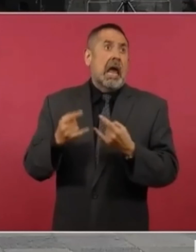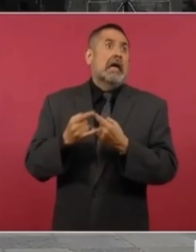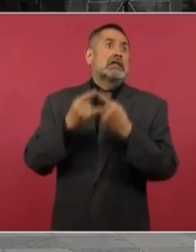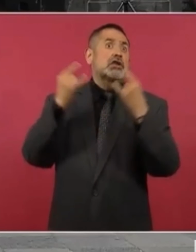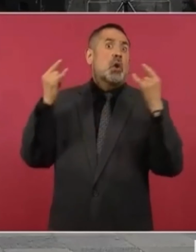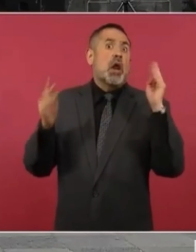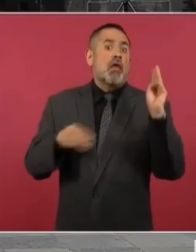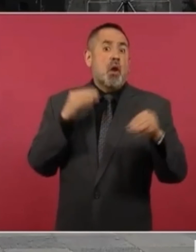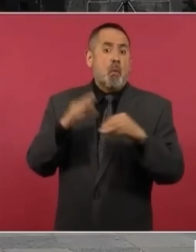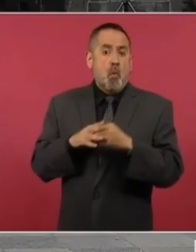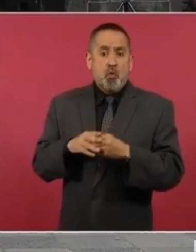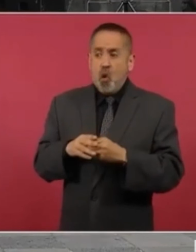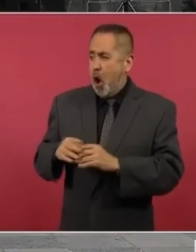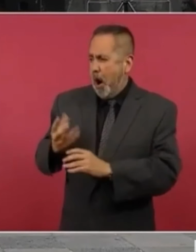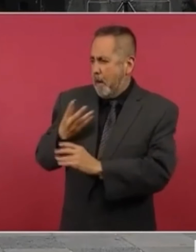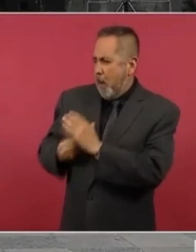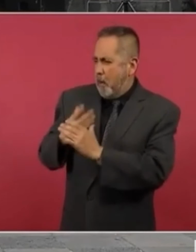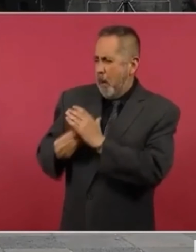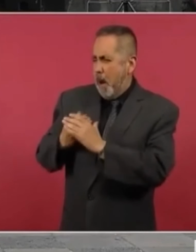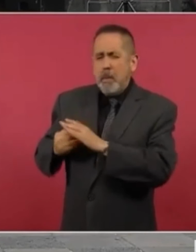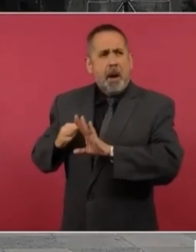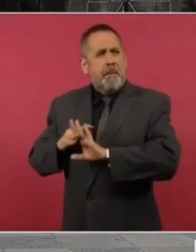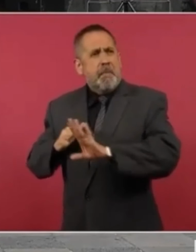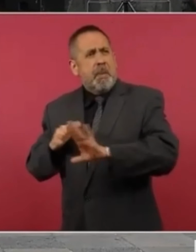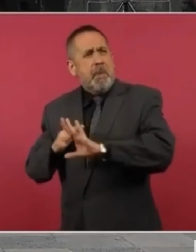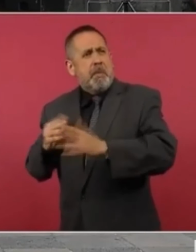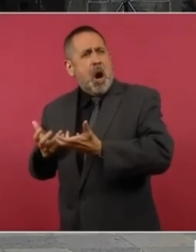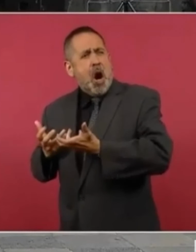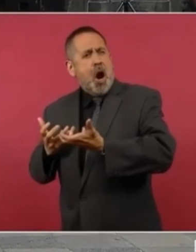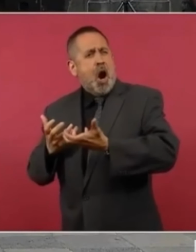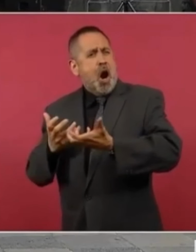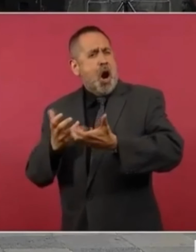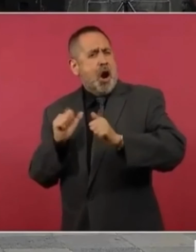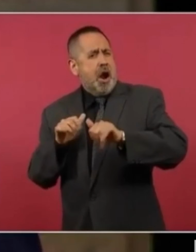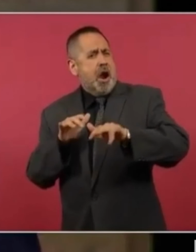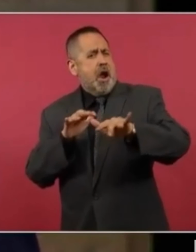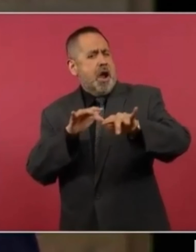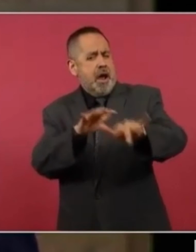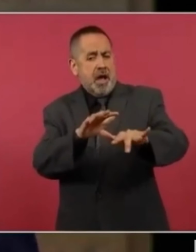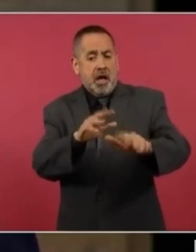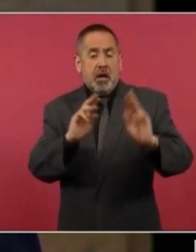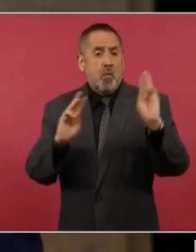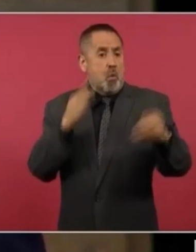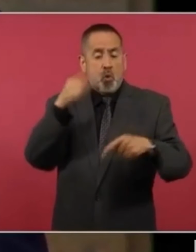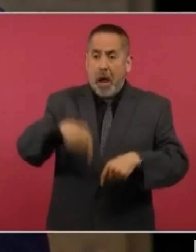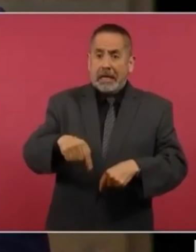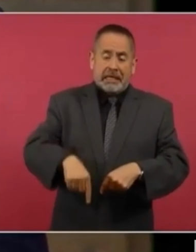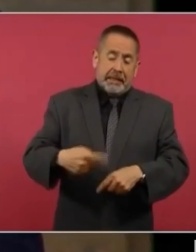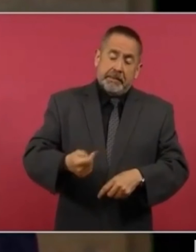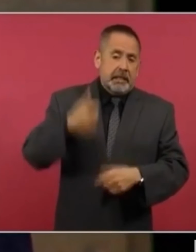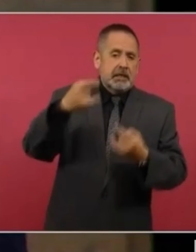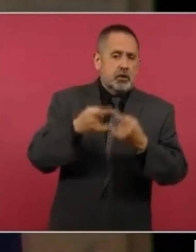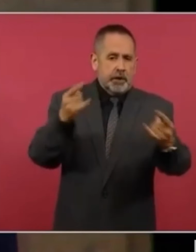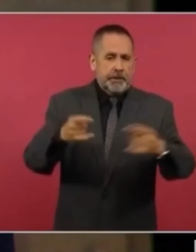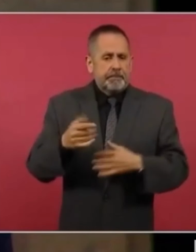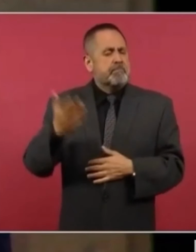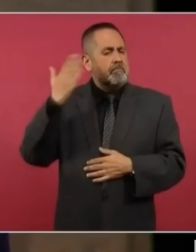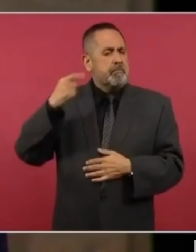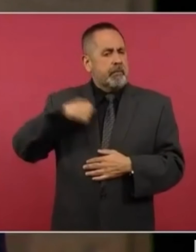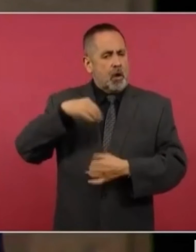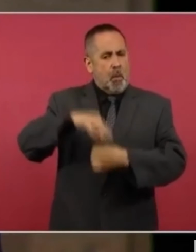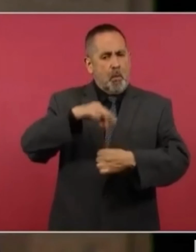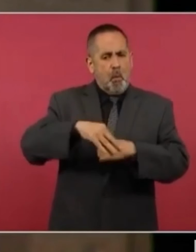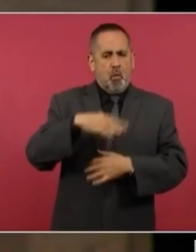la humanidad en todo el mundo y de este hemisferio. Y cuando fui elegido,